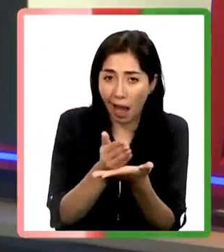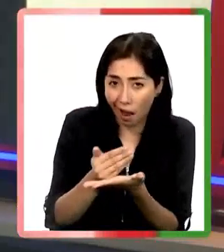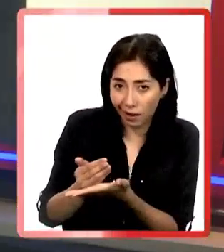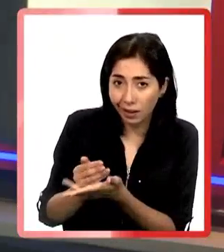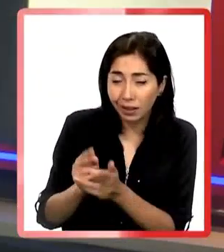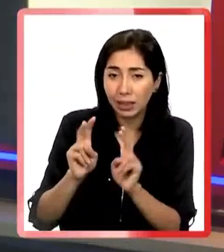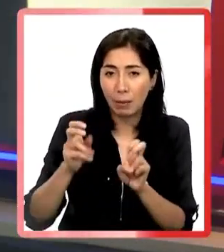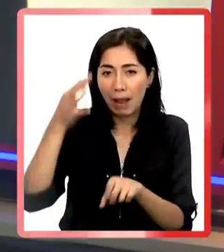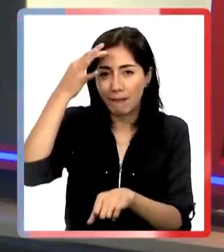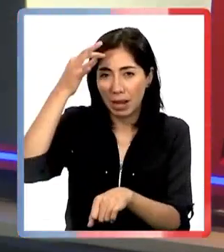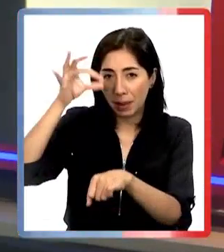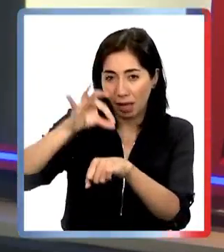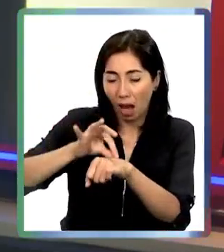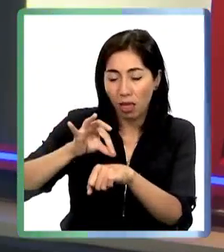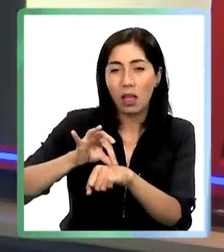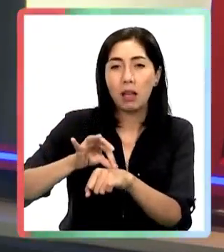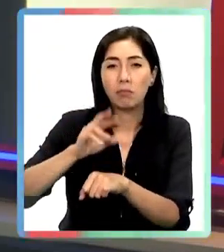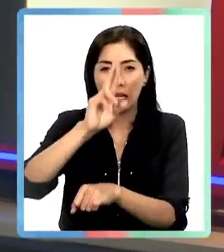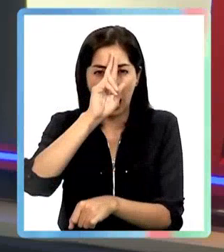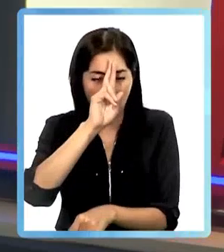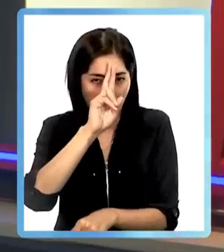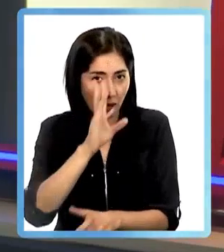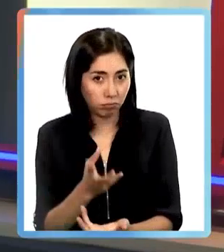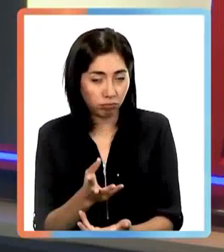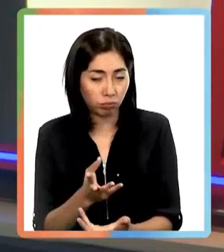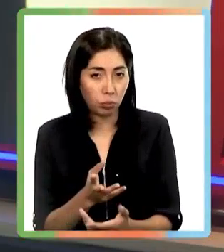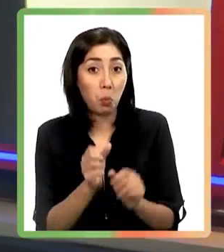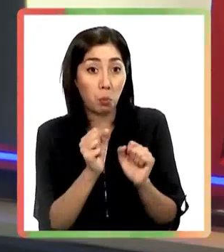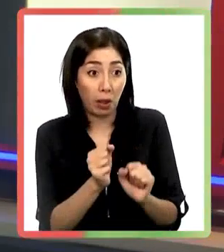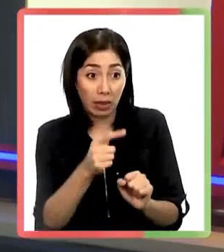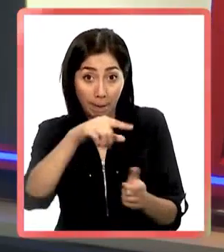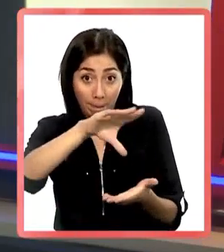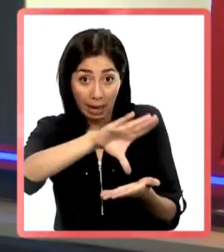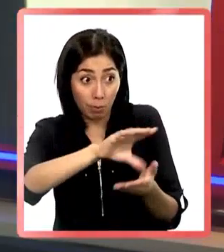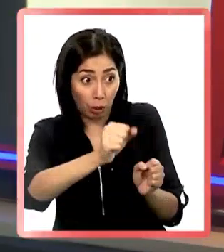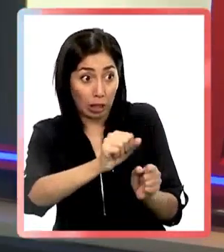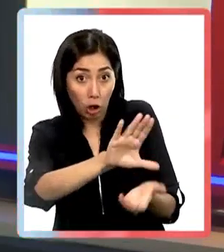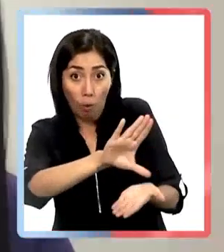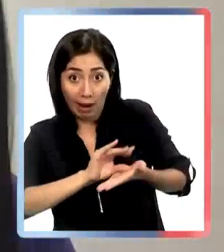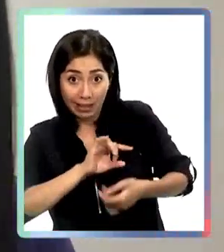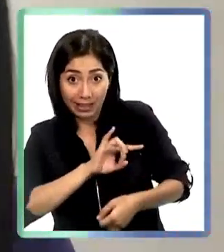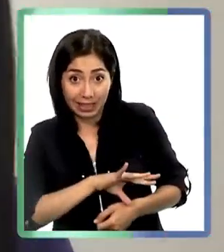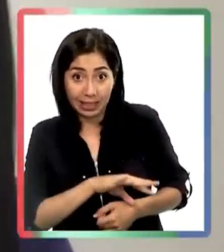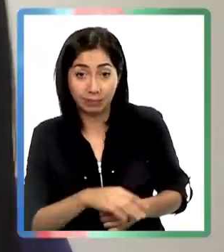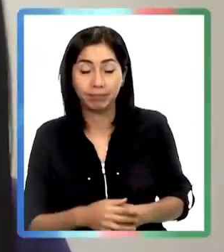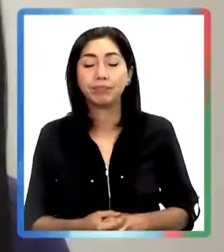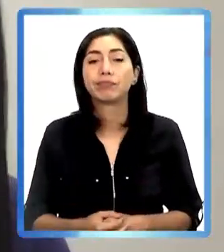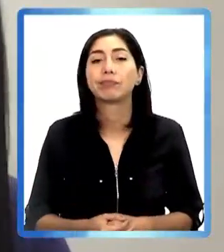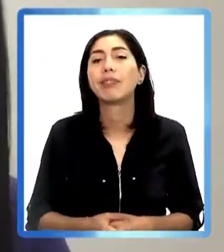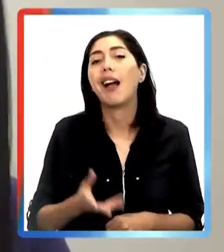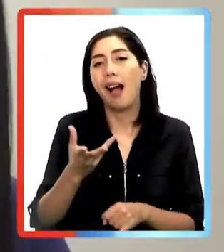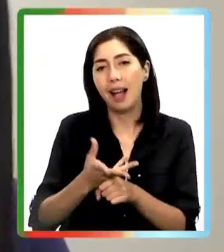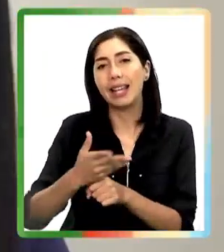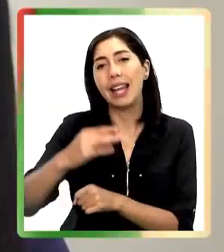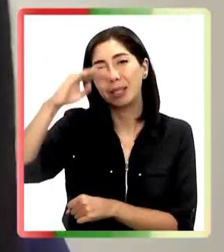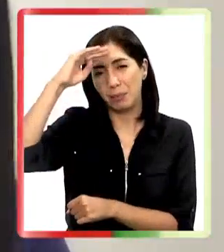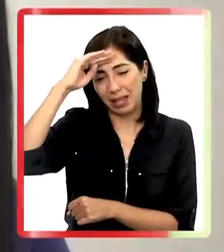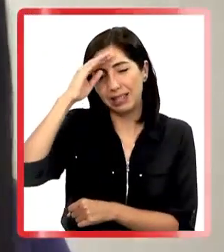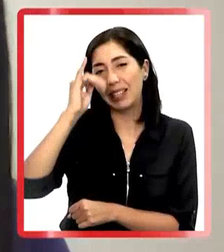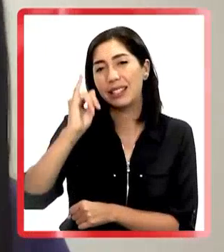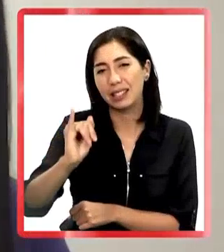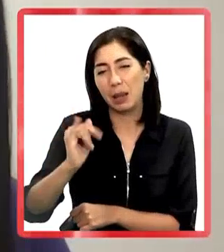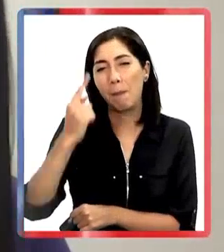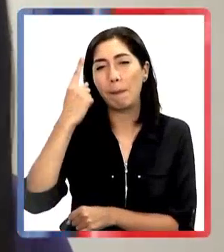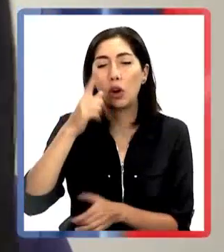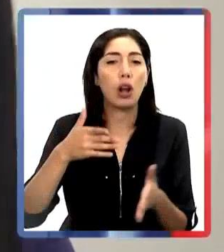sobre enfermedades catastróficas o enfermedades raras que pueda ser aplicado en nuestro país? Hay experiencias siempre bastante